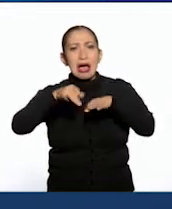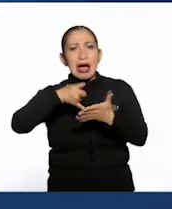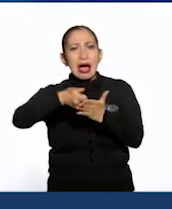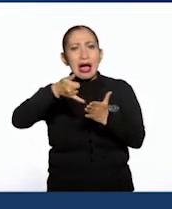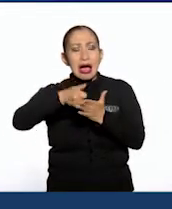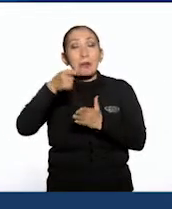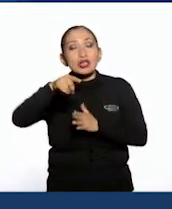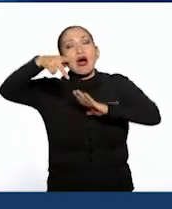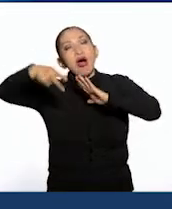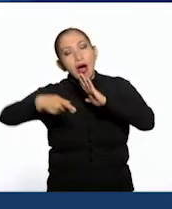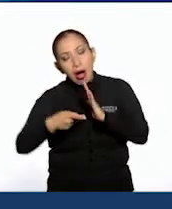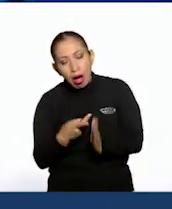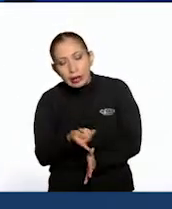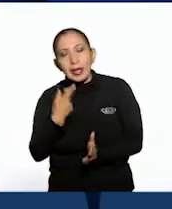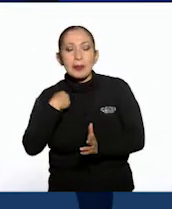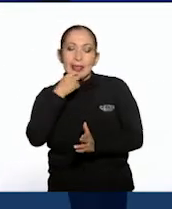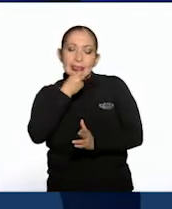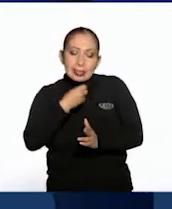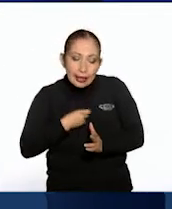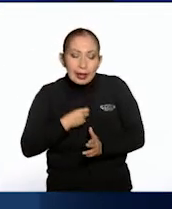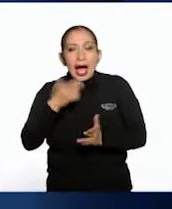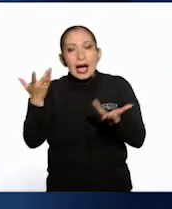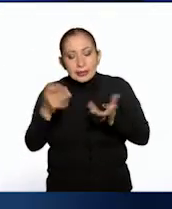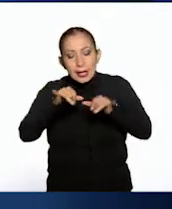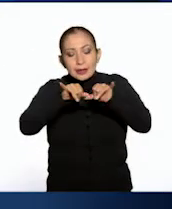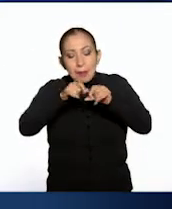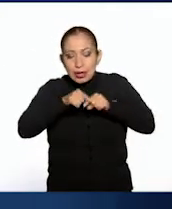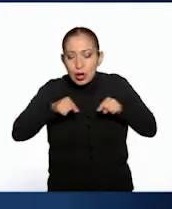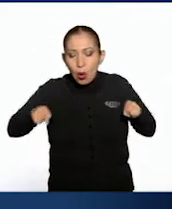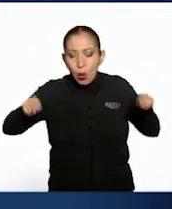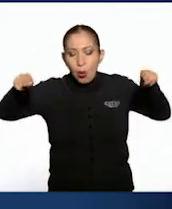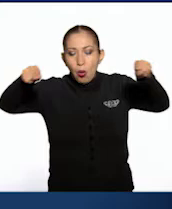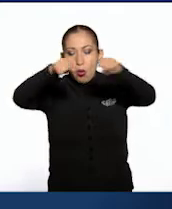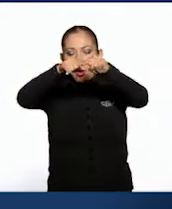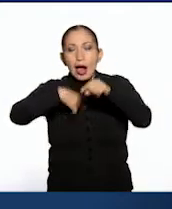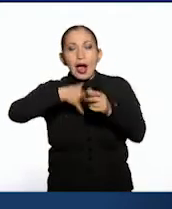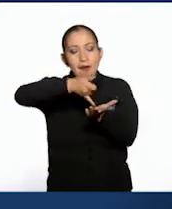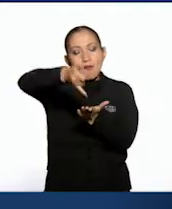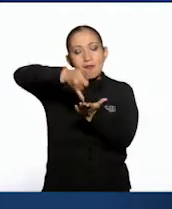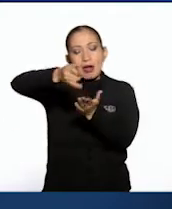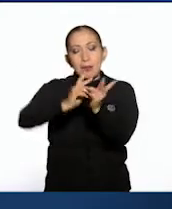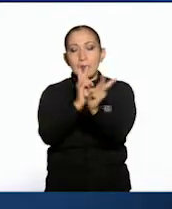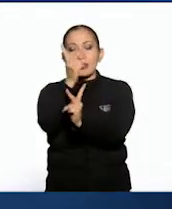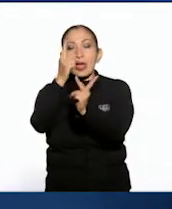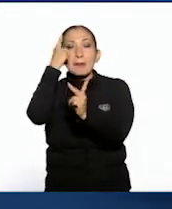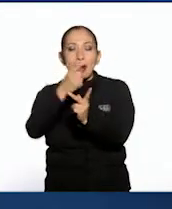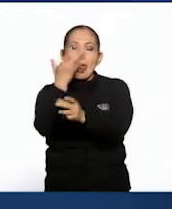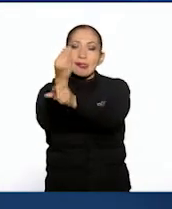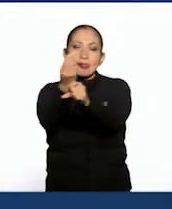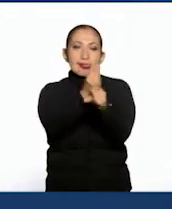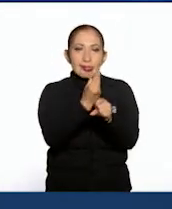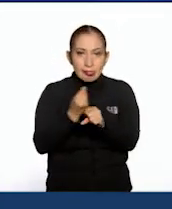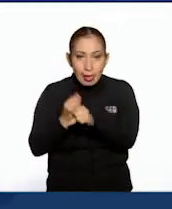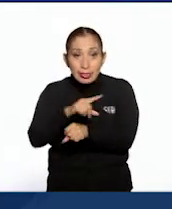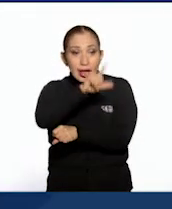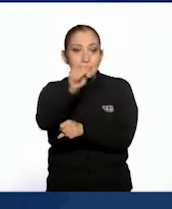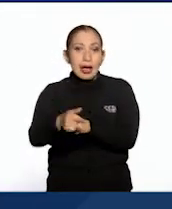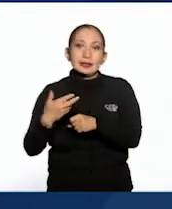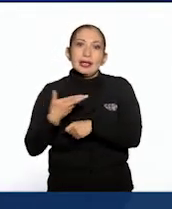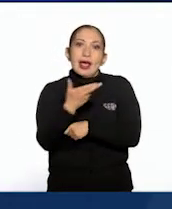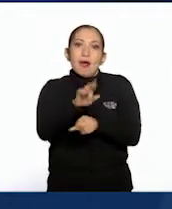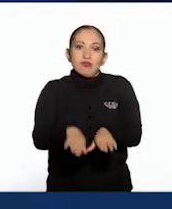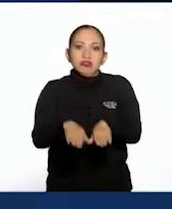por lo que nuevamente se tenía que medir la dimensión de las parcelas de tierra para reconstruirlas después de